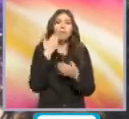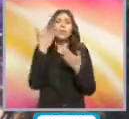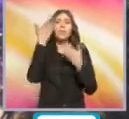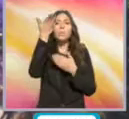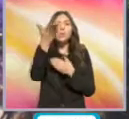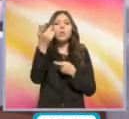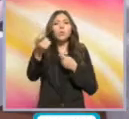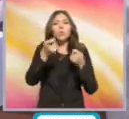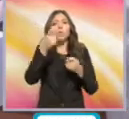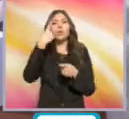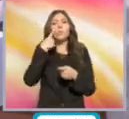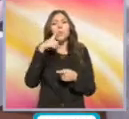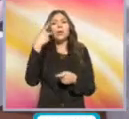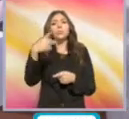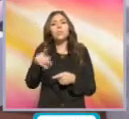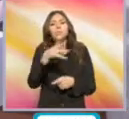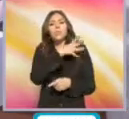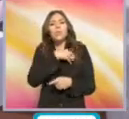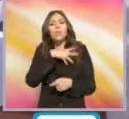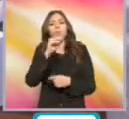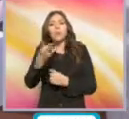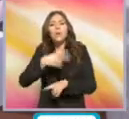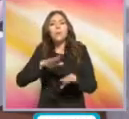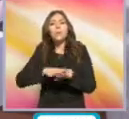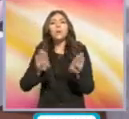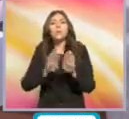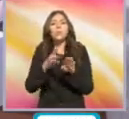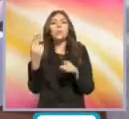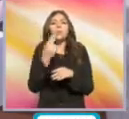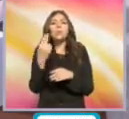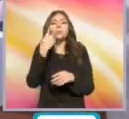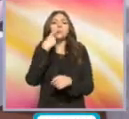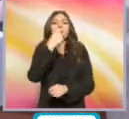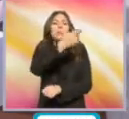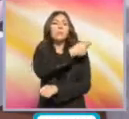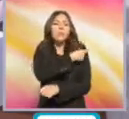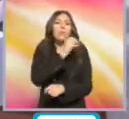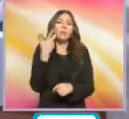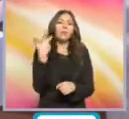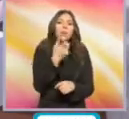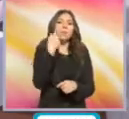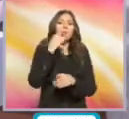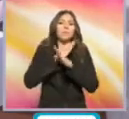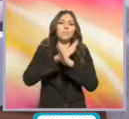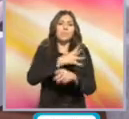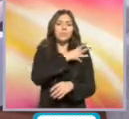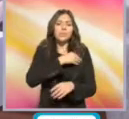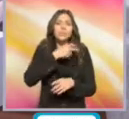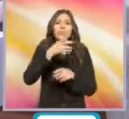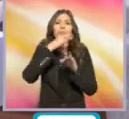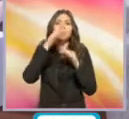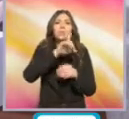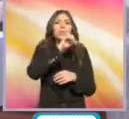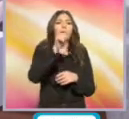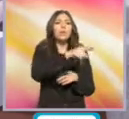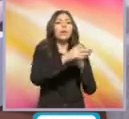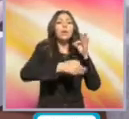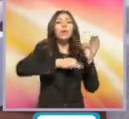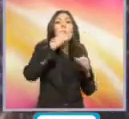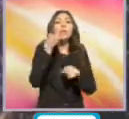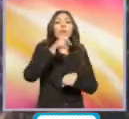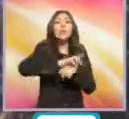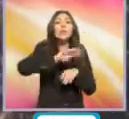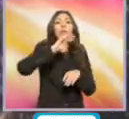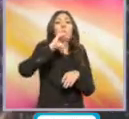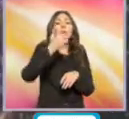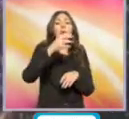tenían derechos muy acotados aquel entonces, entonces ni siquiera votaban, vaya, era imposible, ¿no? Entonces, bueno, fue una campaña para callar a estas mujeres. ¿Qué